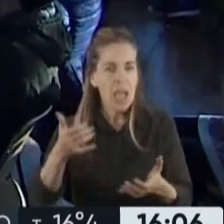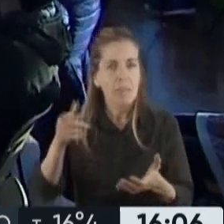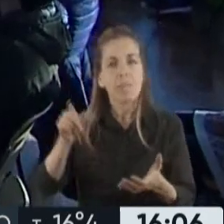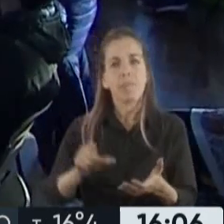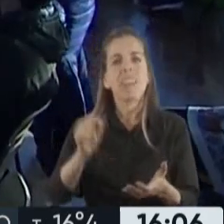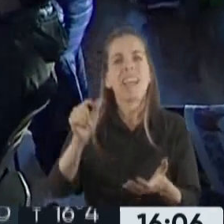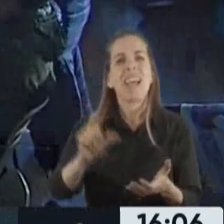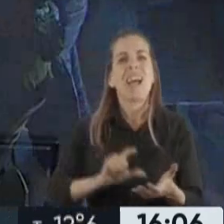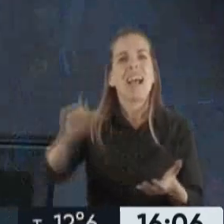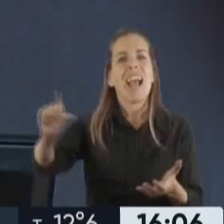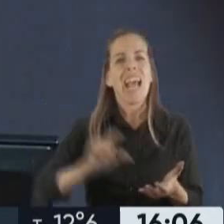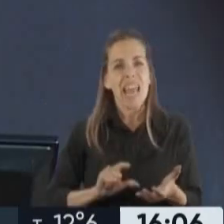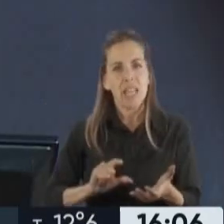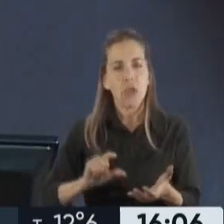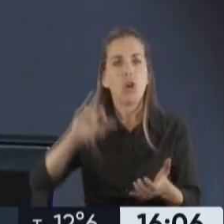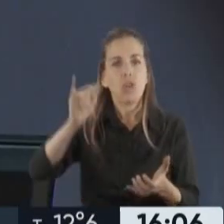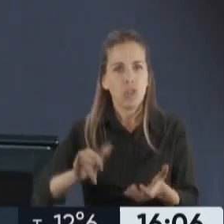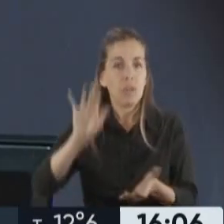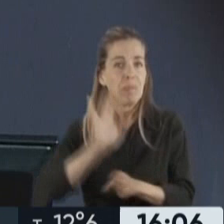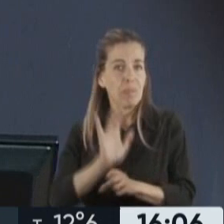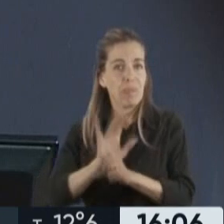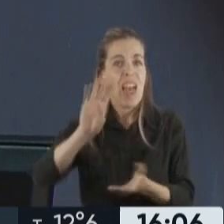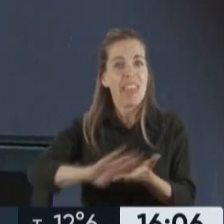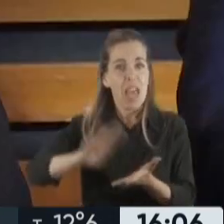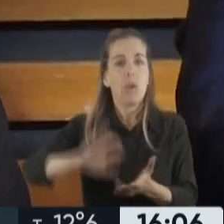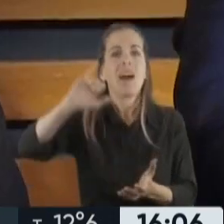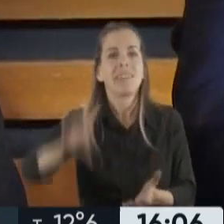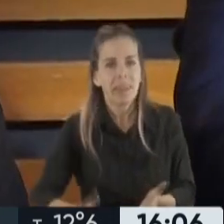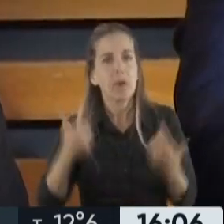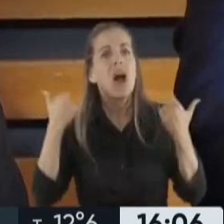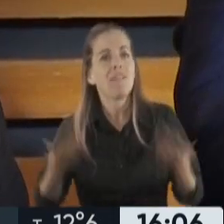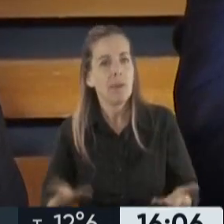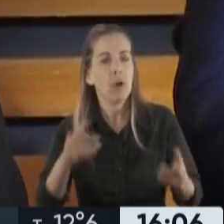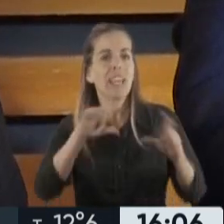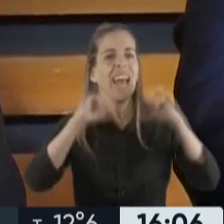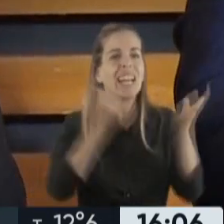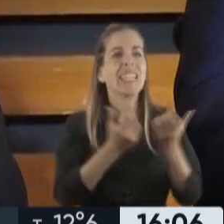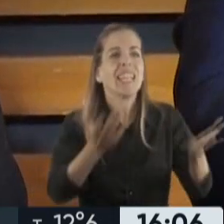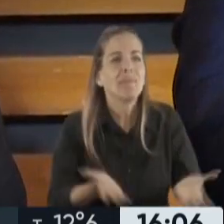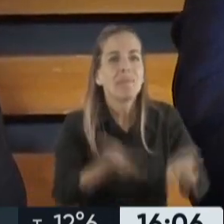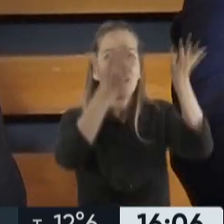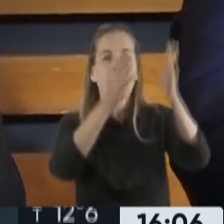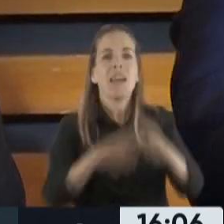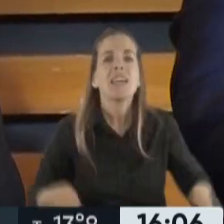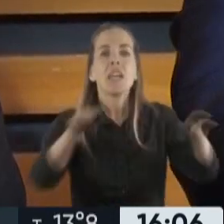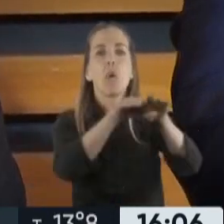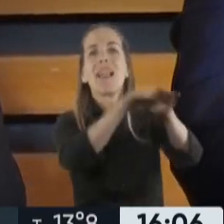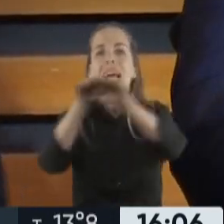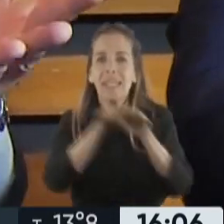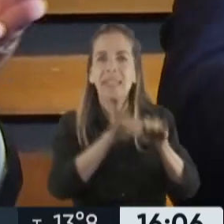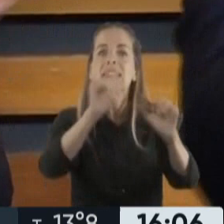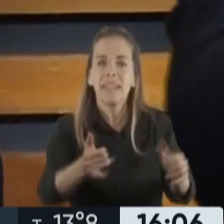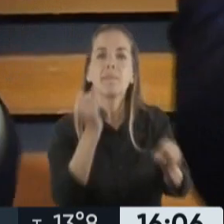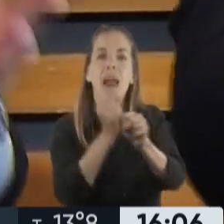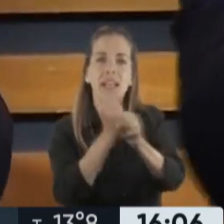estamos endeudando para que la Argentina produzca, para que la sociedad se desarrolle, para que la igualdad exista, para que el trabajo nos llegue a todos y a todas.